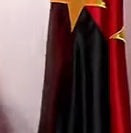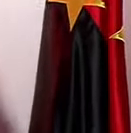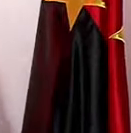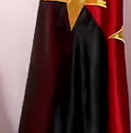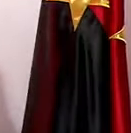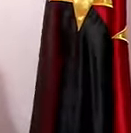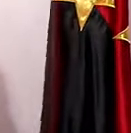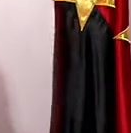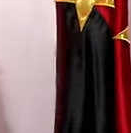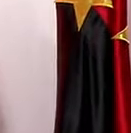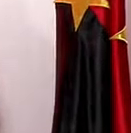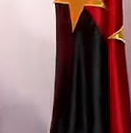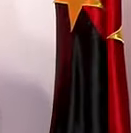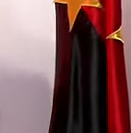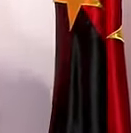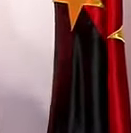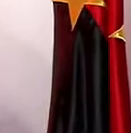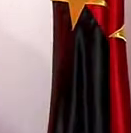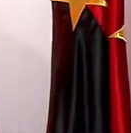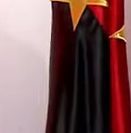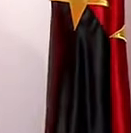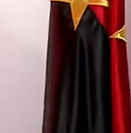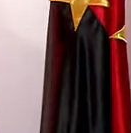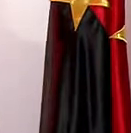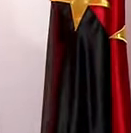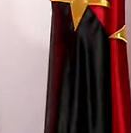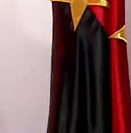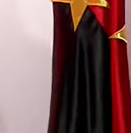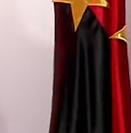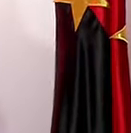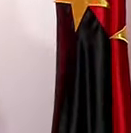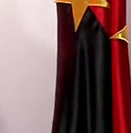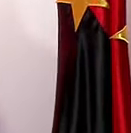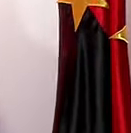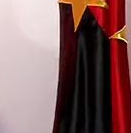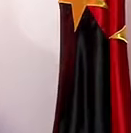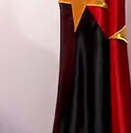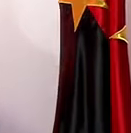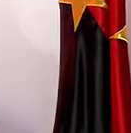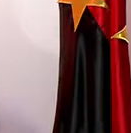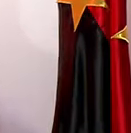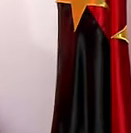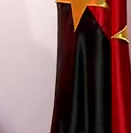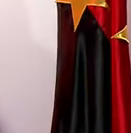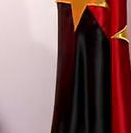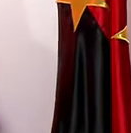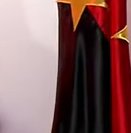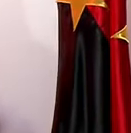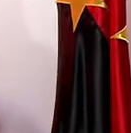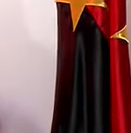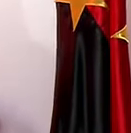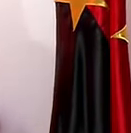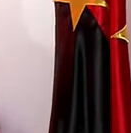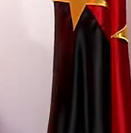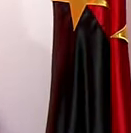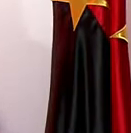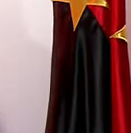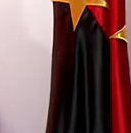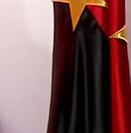Cují. Ahora sí, con el fin de dar mayor claridad y transparencia a este ejercicio de buen gobierno, la